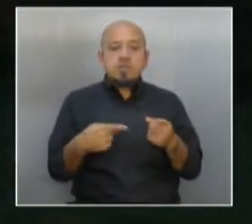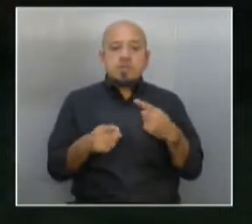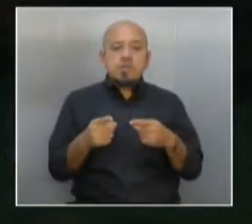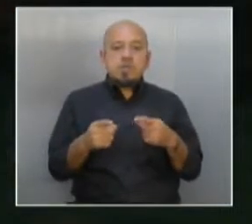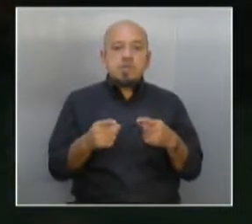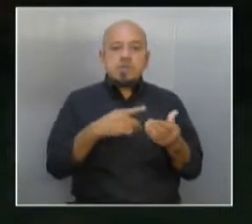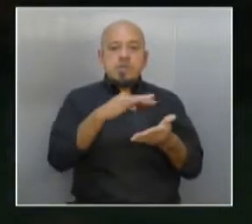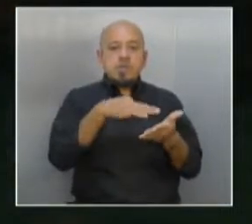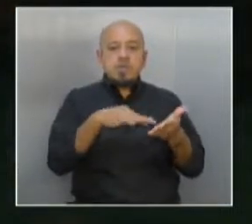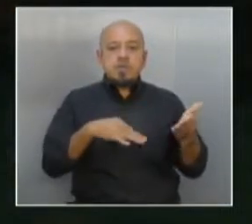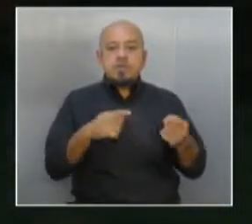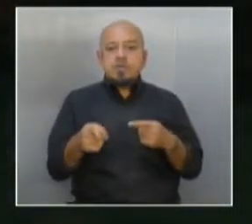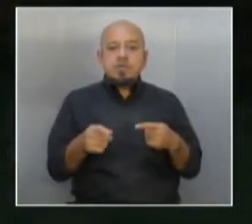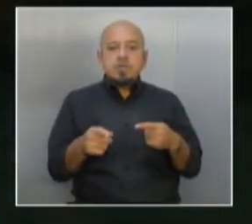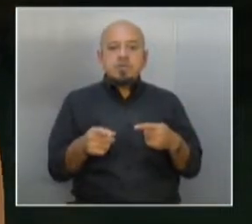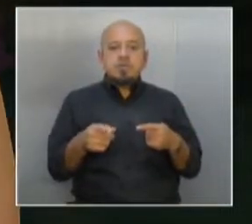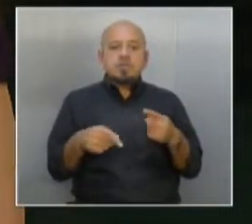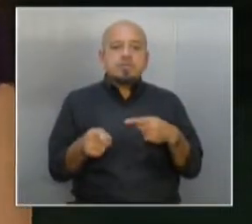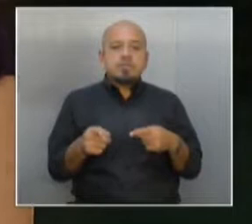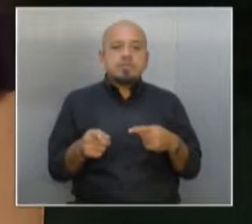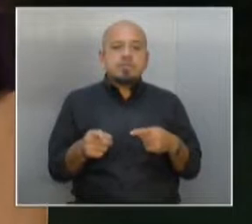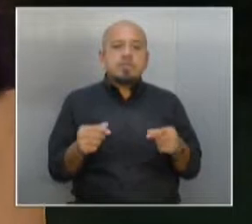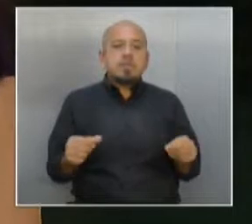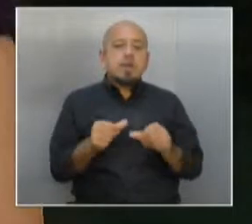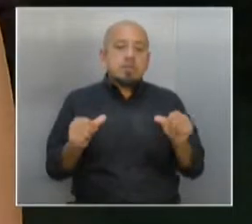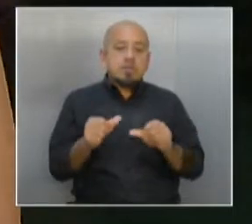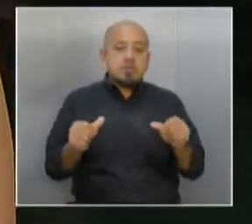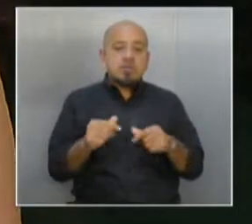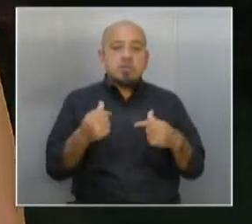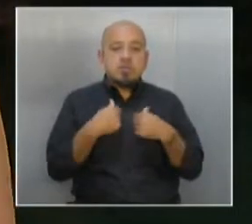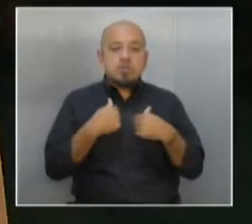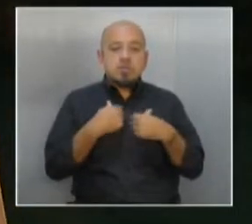Textos que estaban alineados y sincrónicos con lo que estábamos viviendo o yo estaba